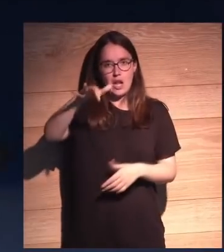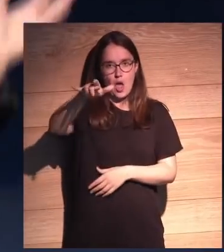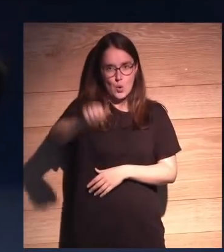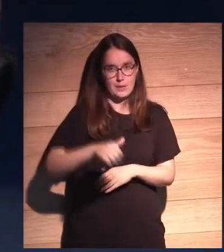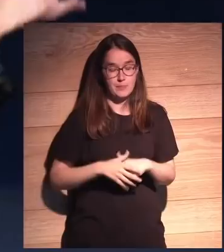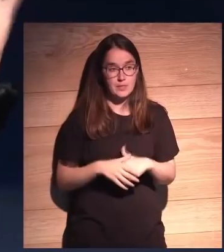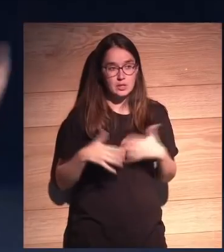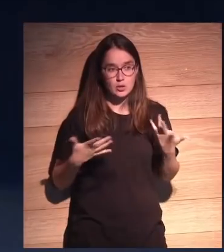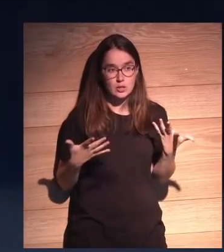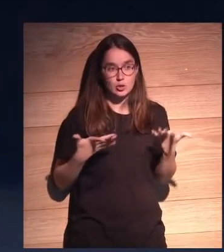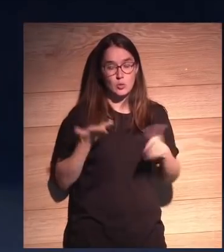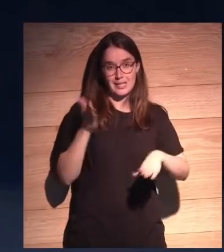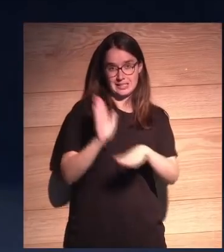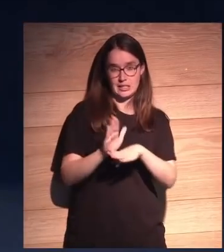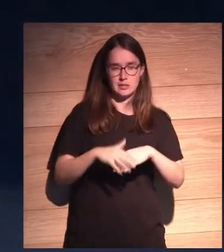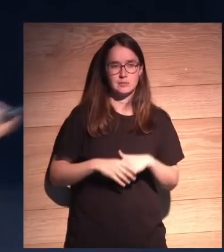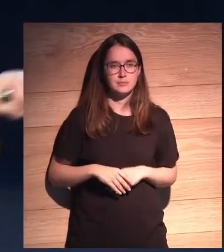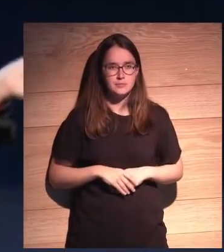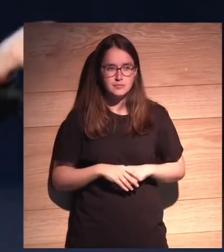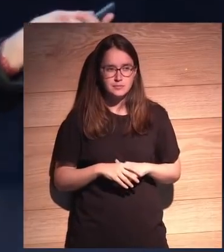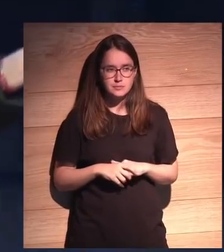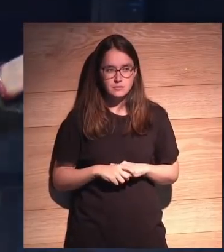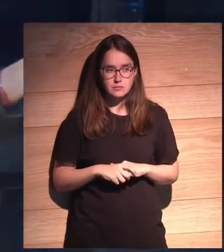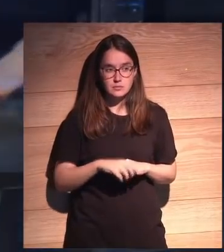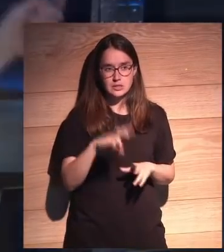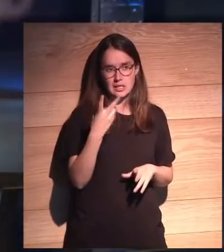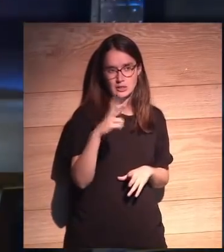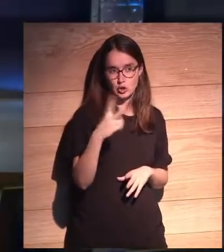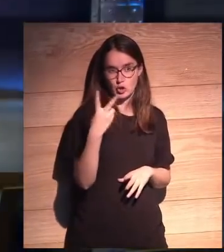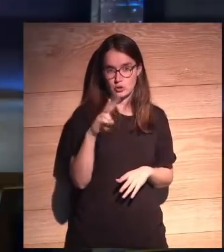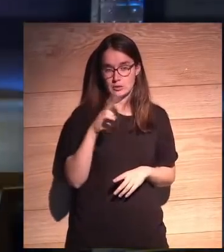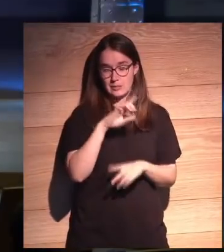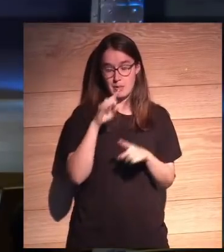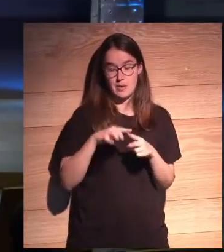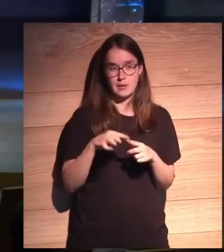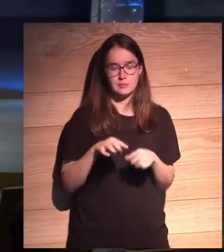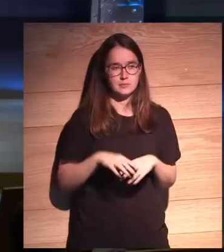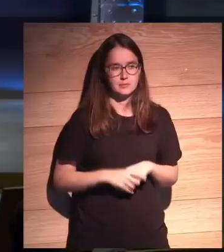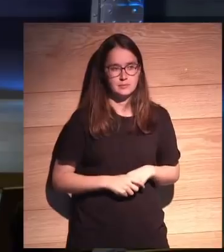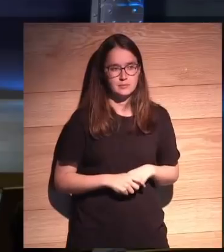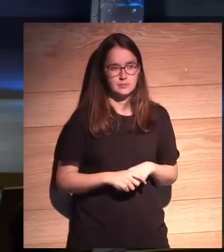Balza, ¿no? Entonces voy a ir enseñándoos las dos, partiendo de esta primera.